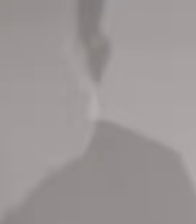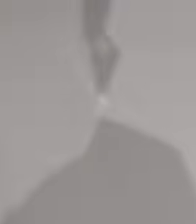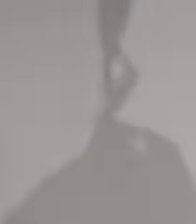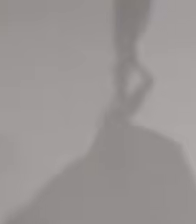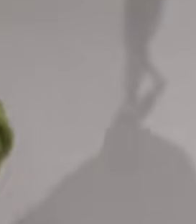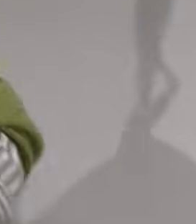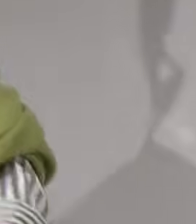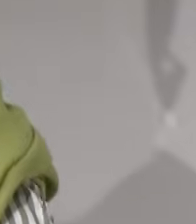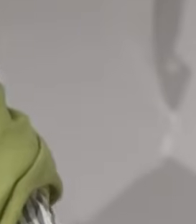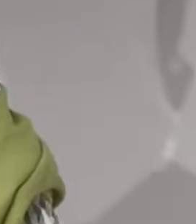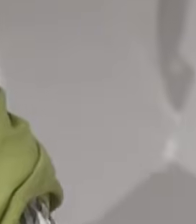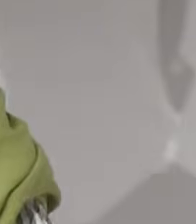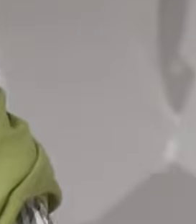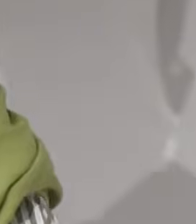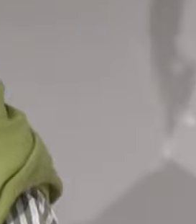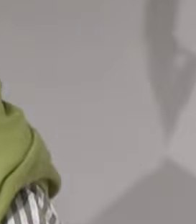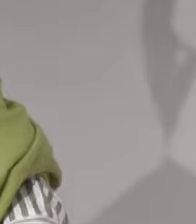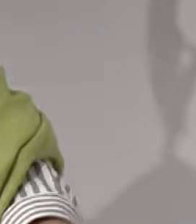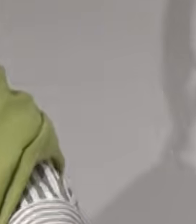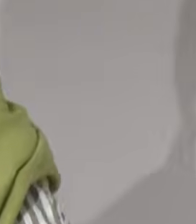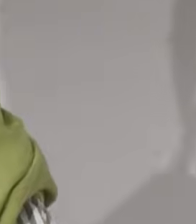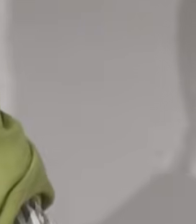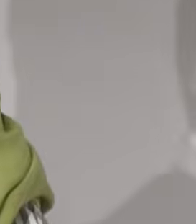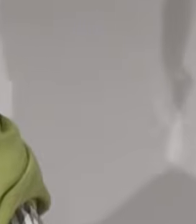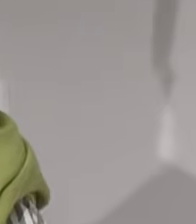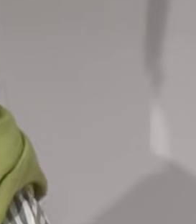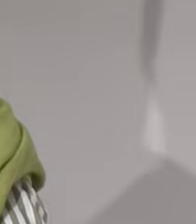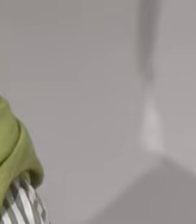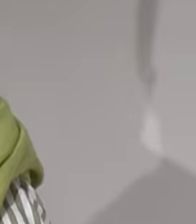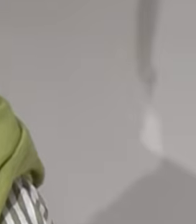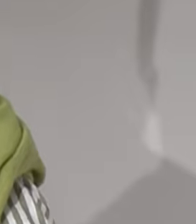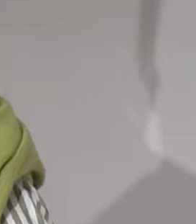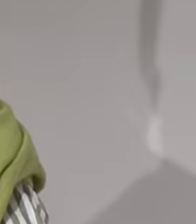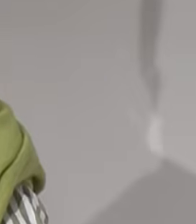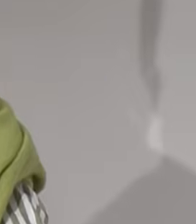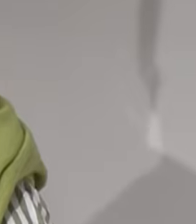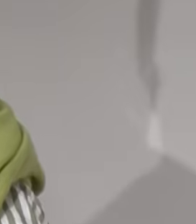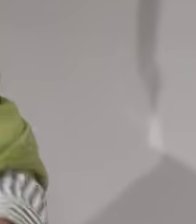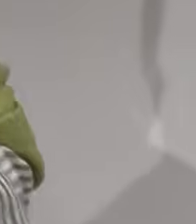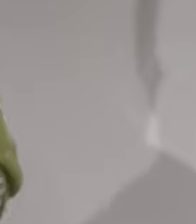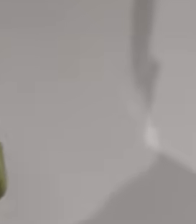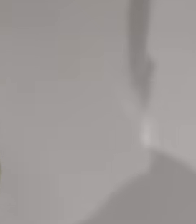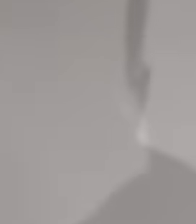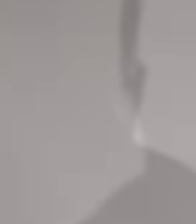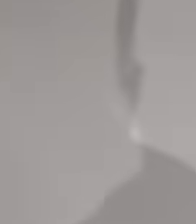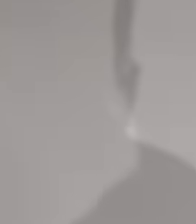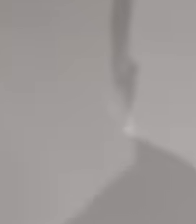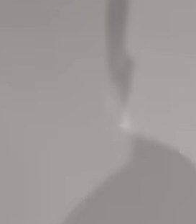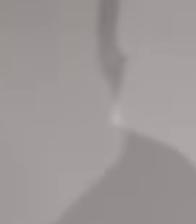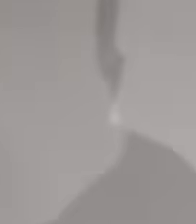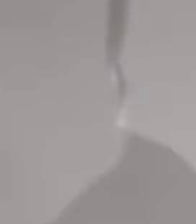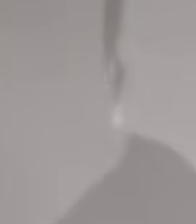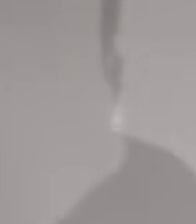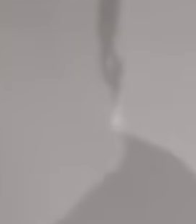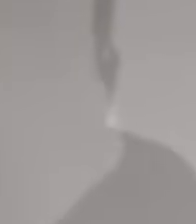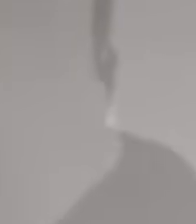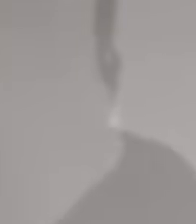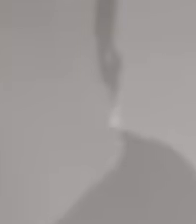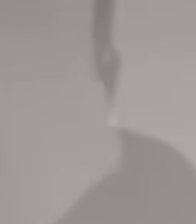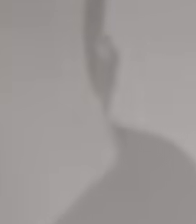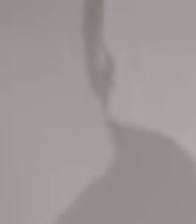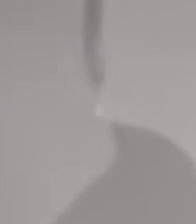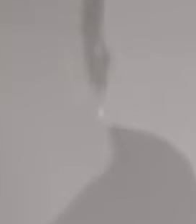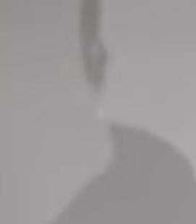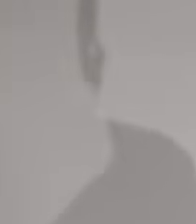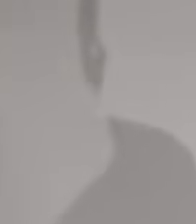pero mi hija estaba segura porque estaba Jorge Pérez en Cuba. Son cosas que tenemos que ver para que ustedes entiendan por qué yo bajo el aguacero